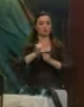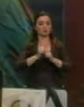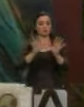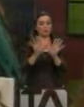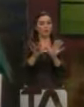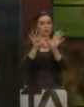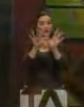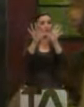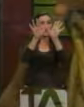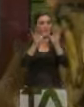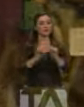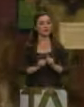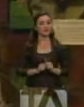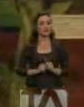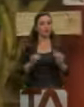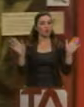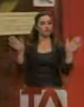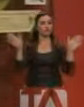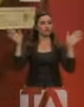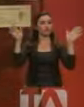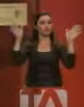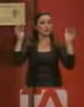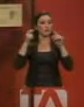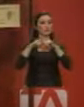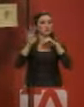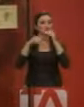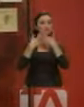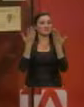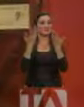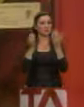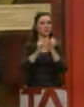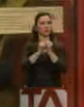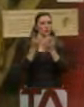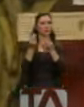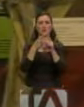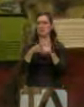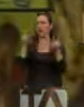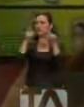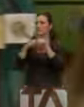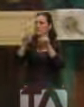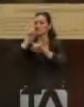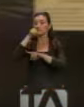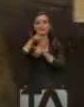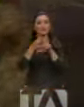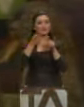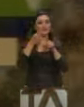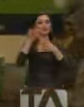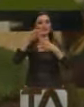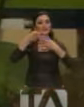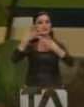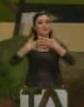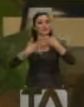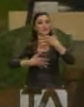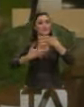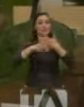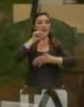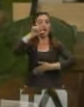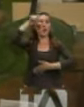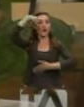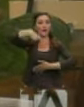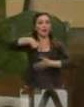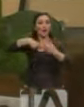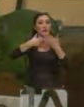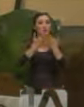aves, una gran variedad de aves, ya que esta zona es muy rica en aves, guacamayos,